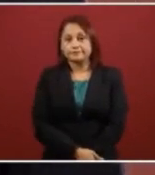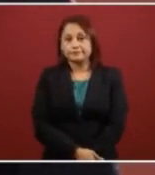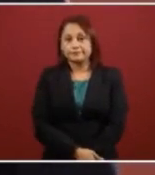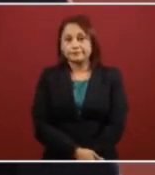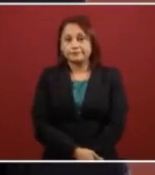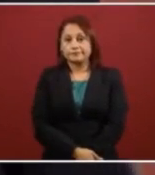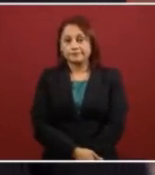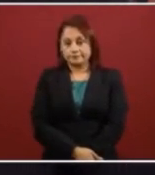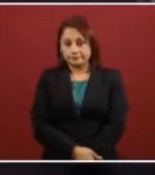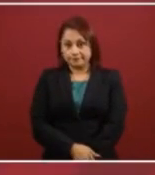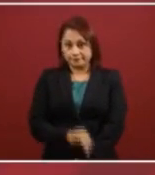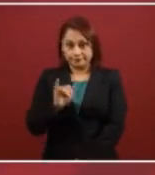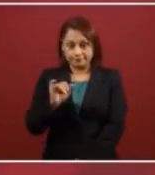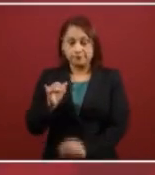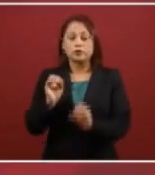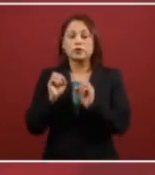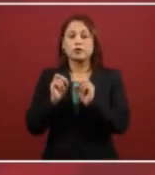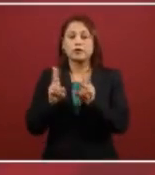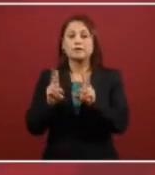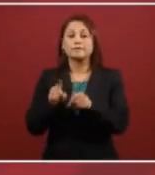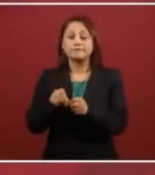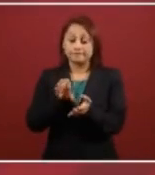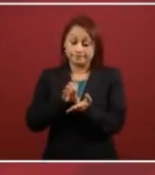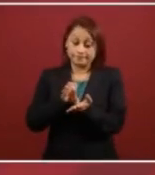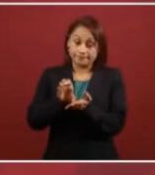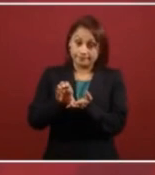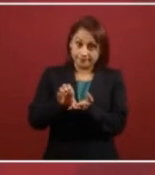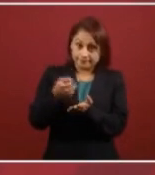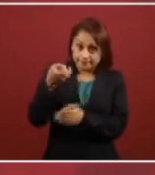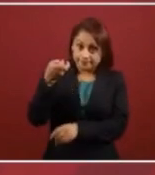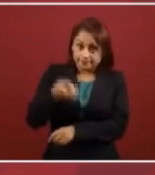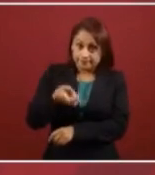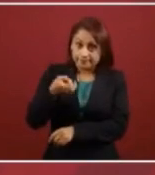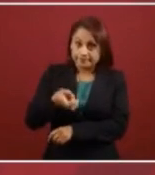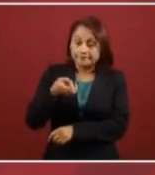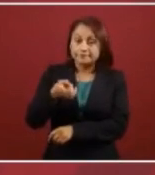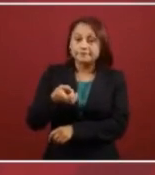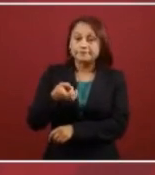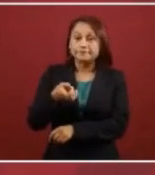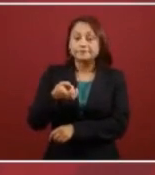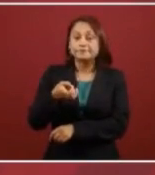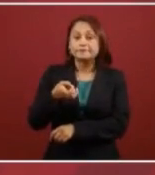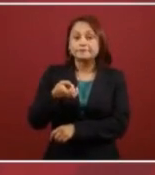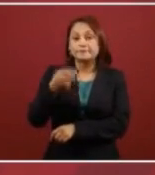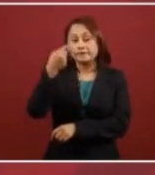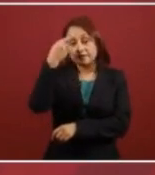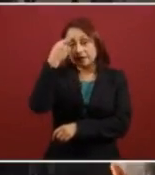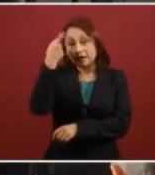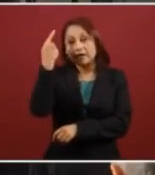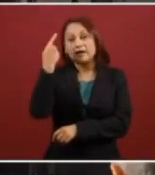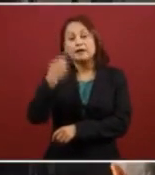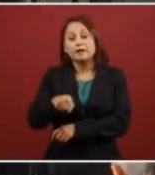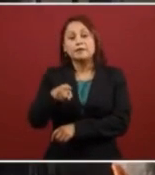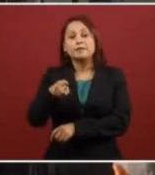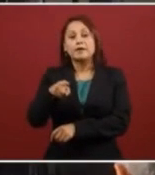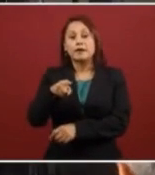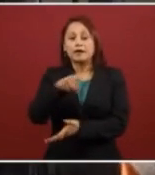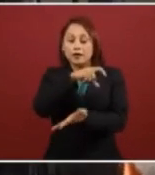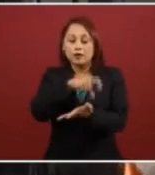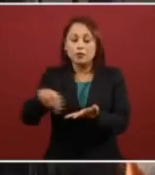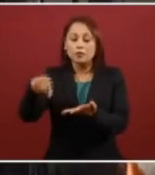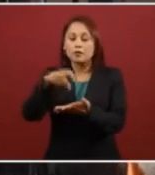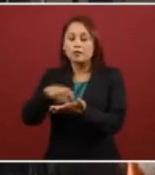so there, el crédito, the credit, para la compra de las plantas de fertilizantes of the